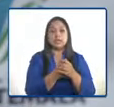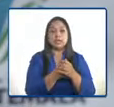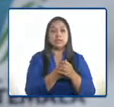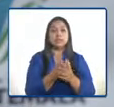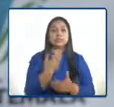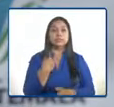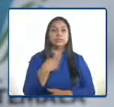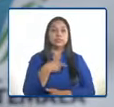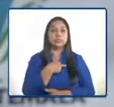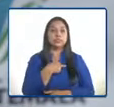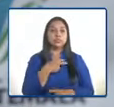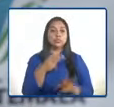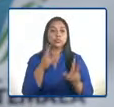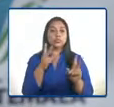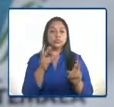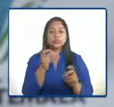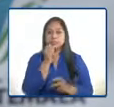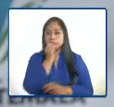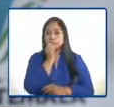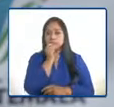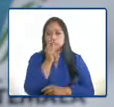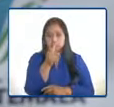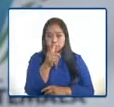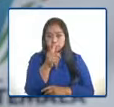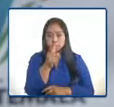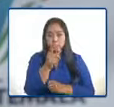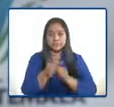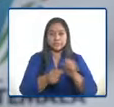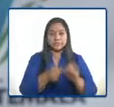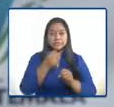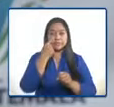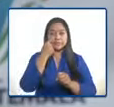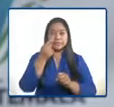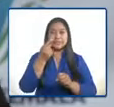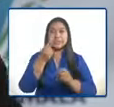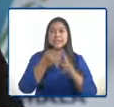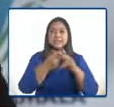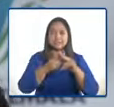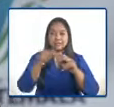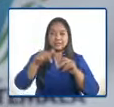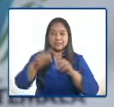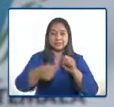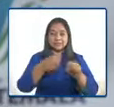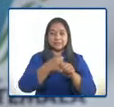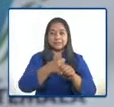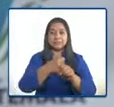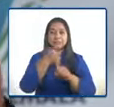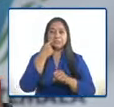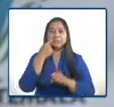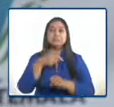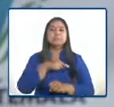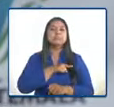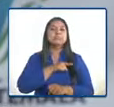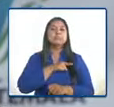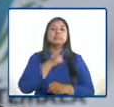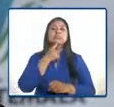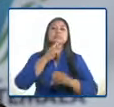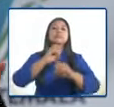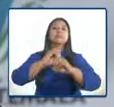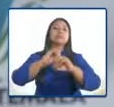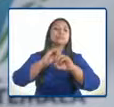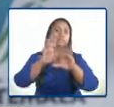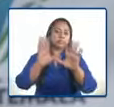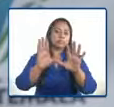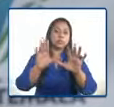nosotros pusimos una denuncia a inicios de este año. Y yo lo que único que quiero dejar claro es que